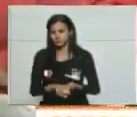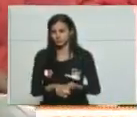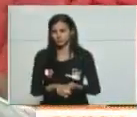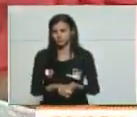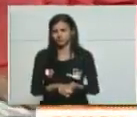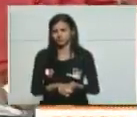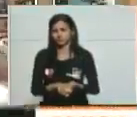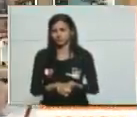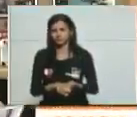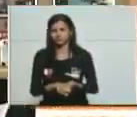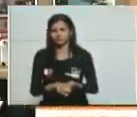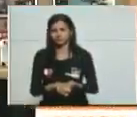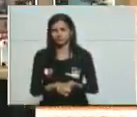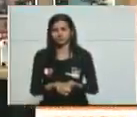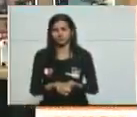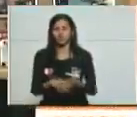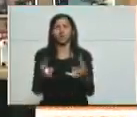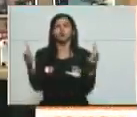Entonces